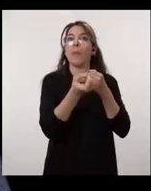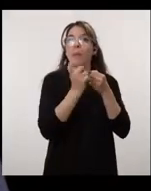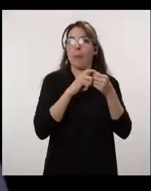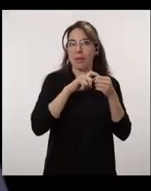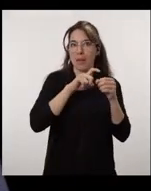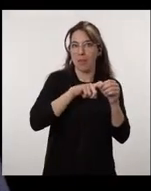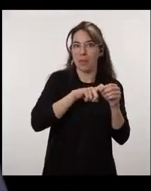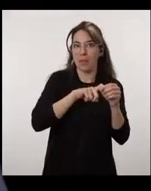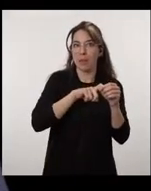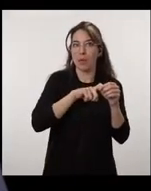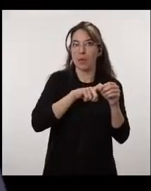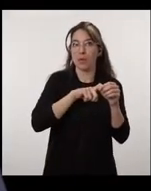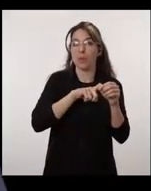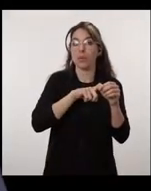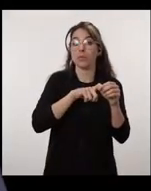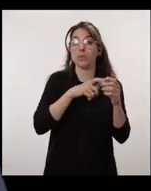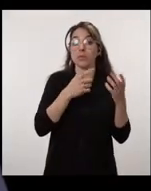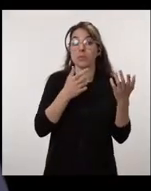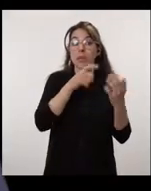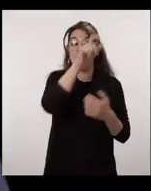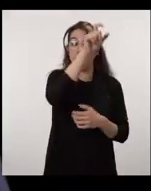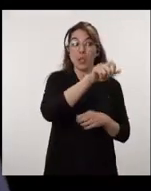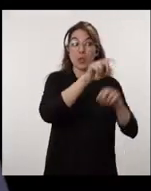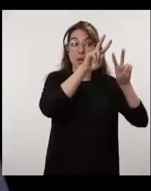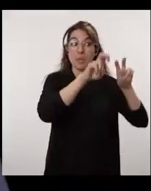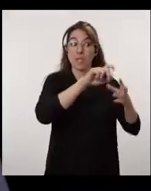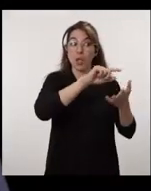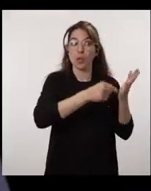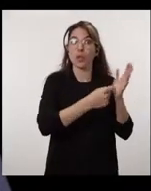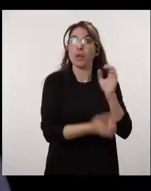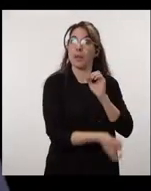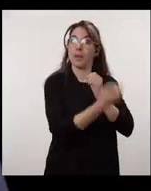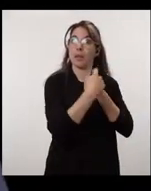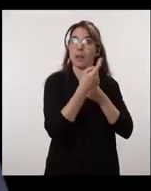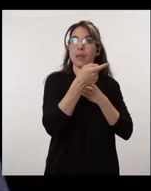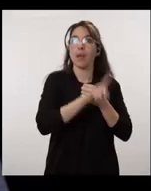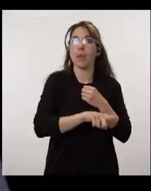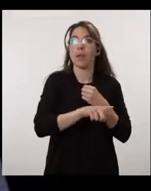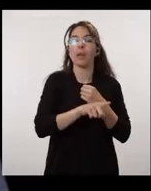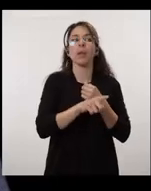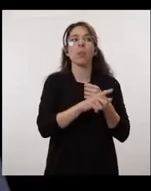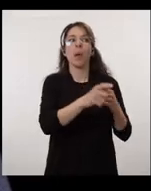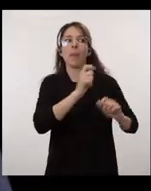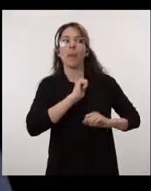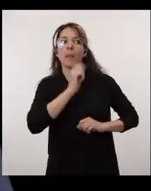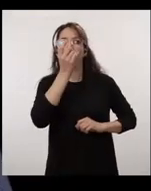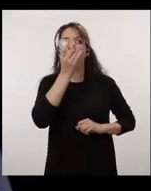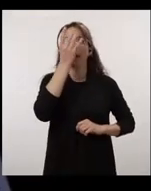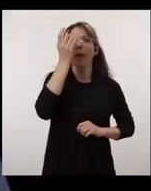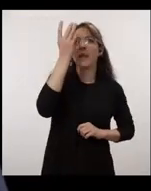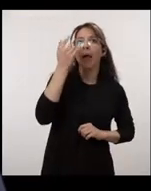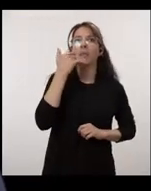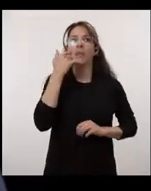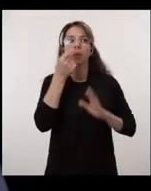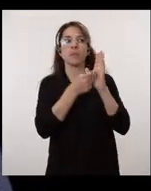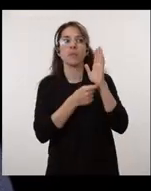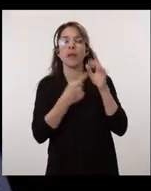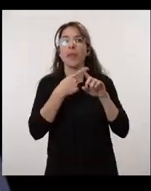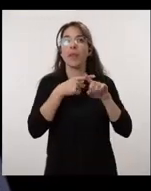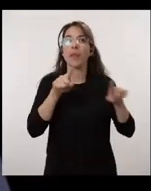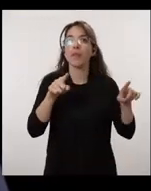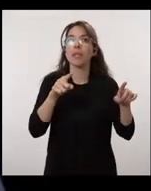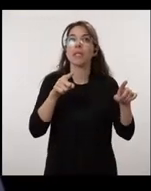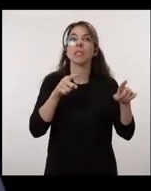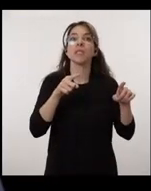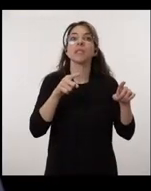implique también al investigador contratado y que bueno pues que nos dé ideas sobre los distintos indicadores que puedan ayudar a pues